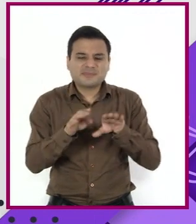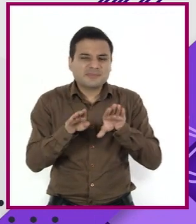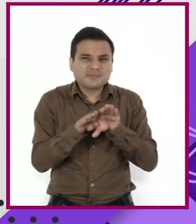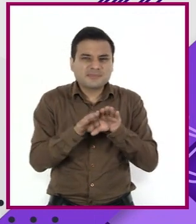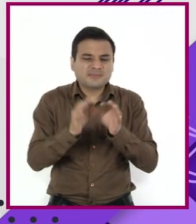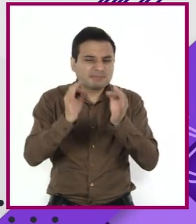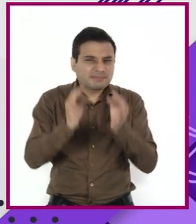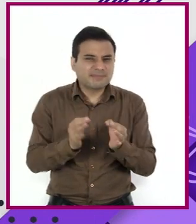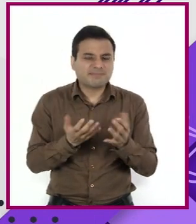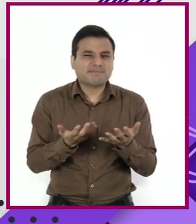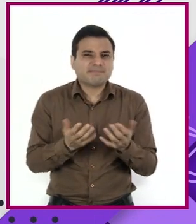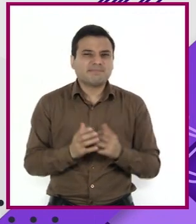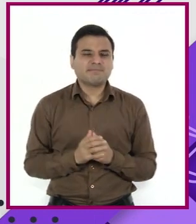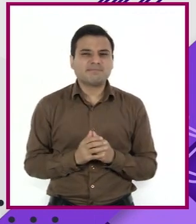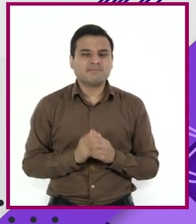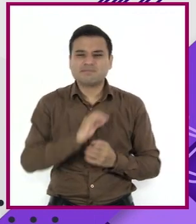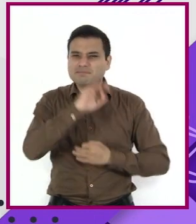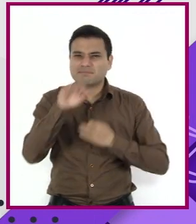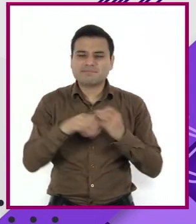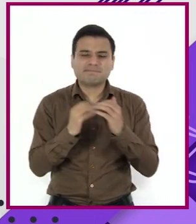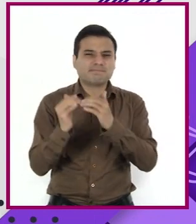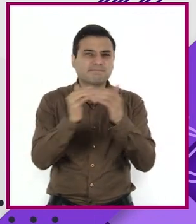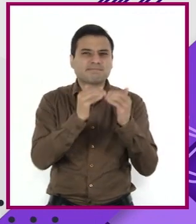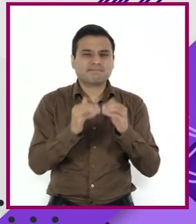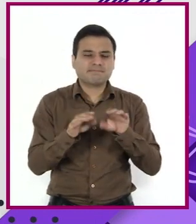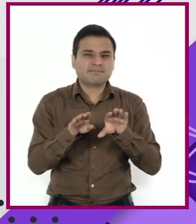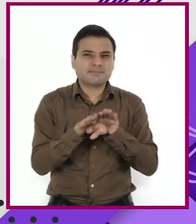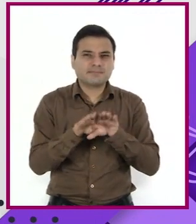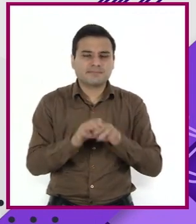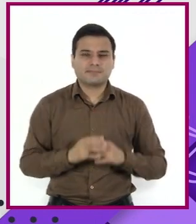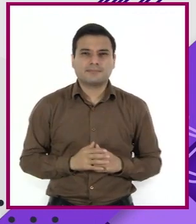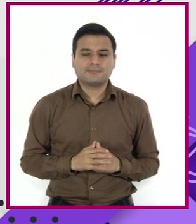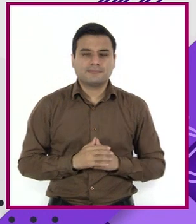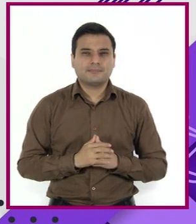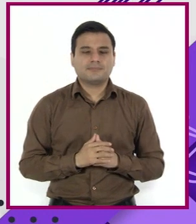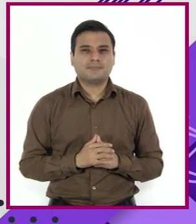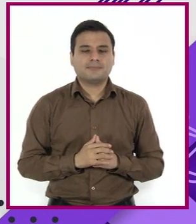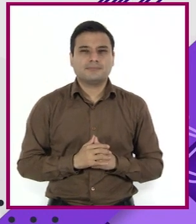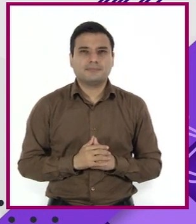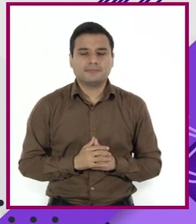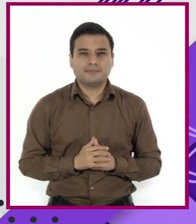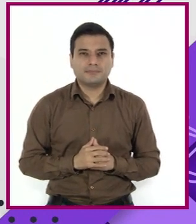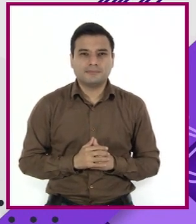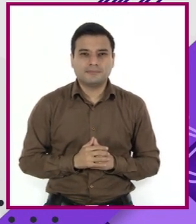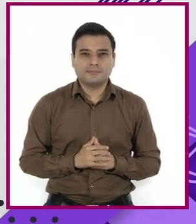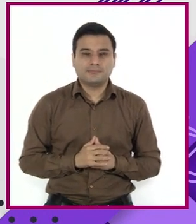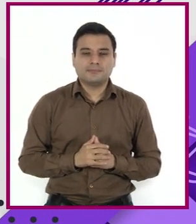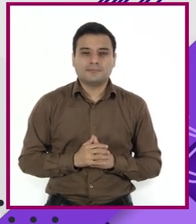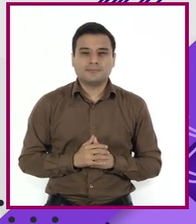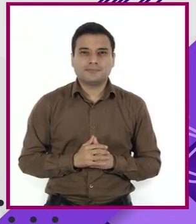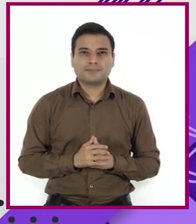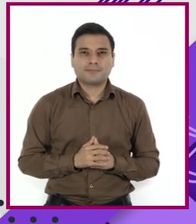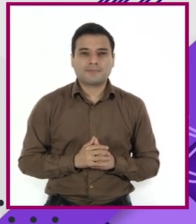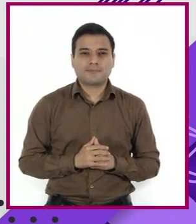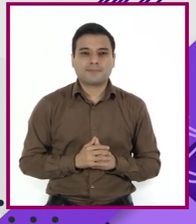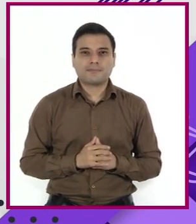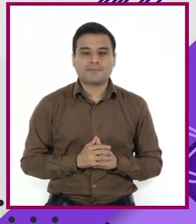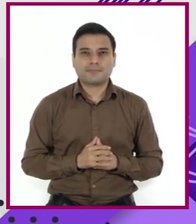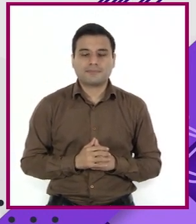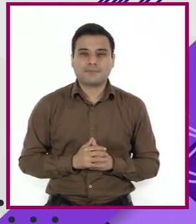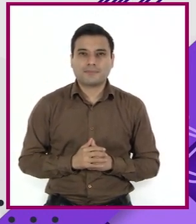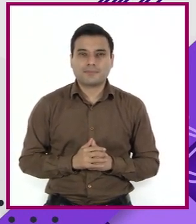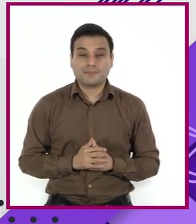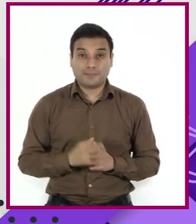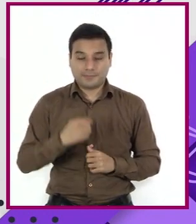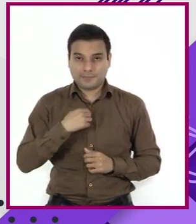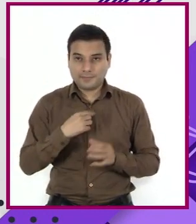y todos tengan los mismos derechos y oportunidades? ¿Qué beneficios tiene para la población la actuación